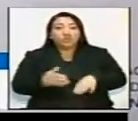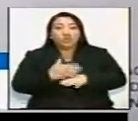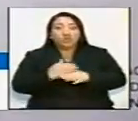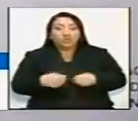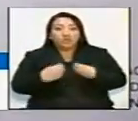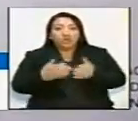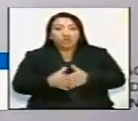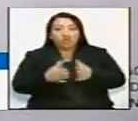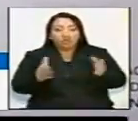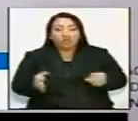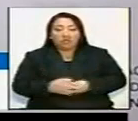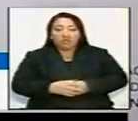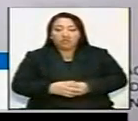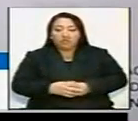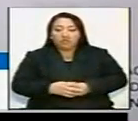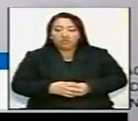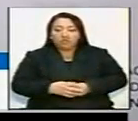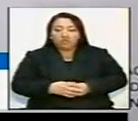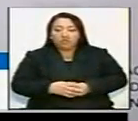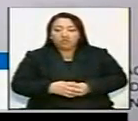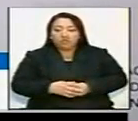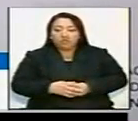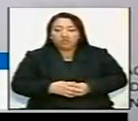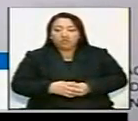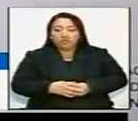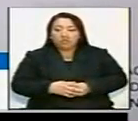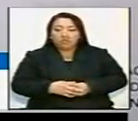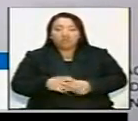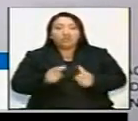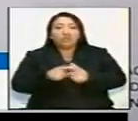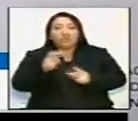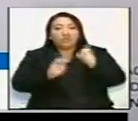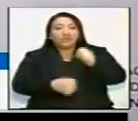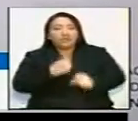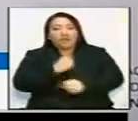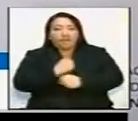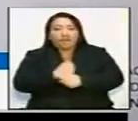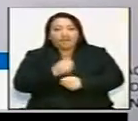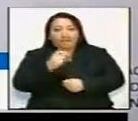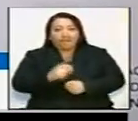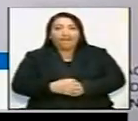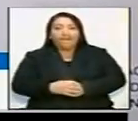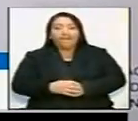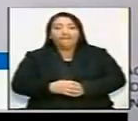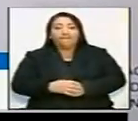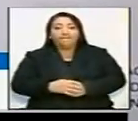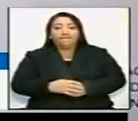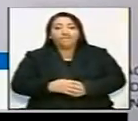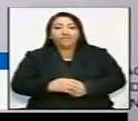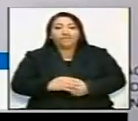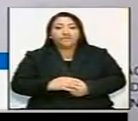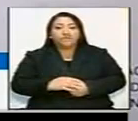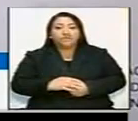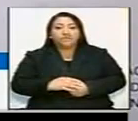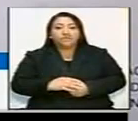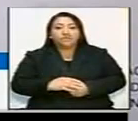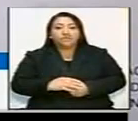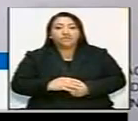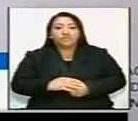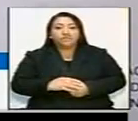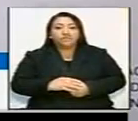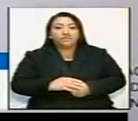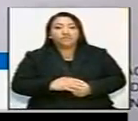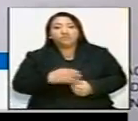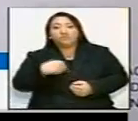cuando uno los amplía, sino la productividad en particular, la productividad del trabajador, la productividad de nuestro capital,